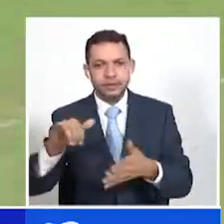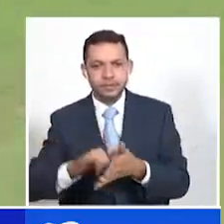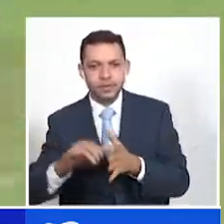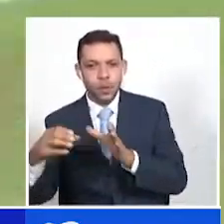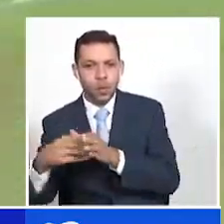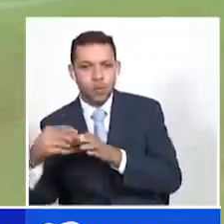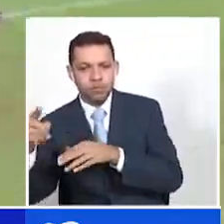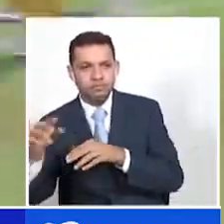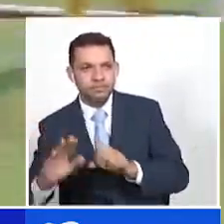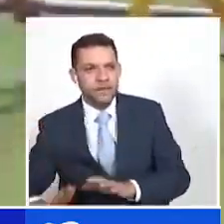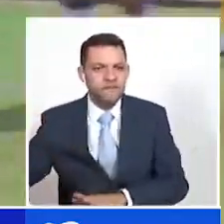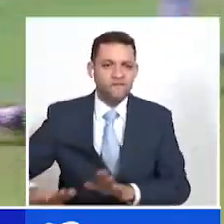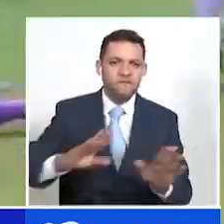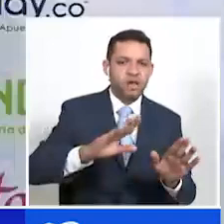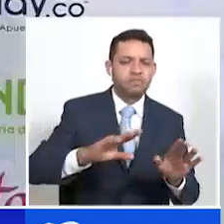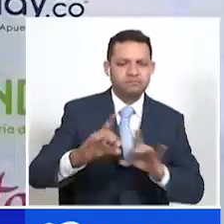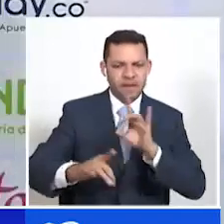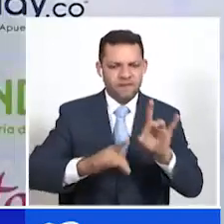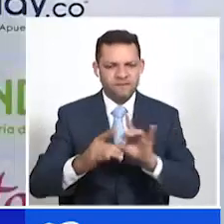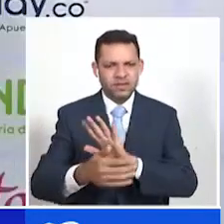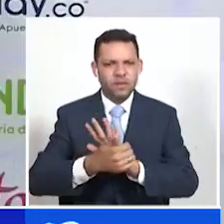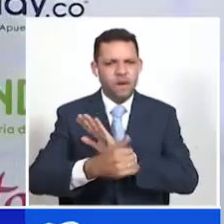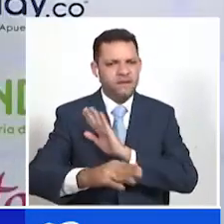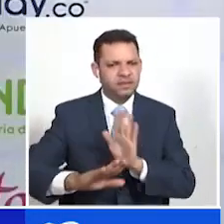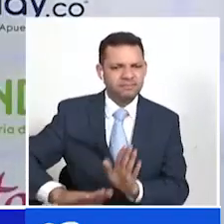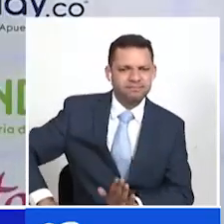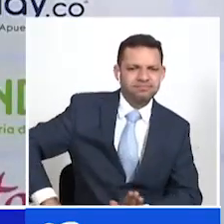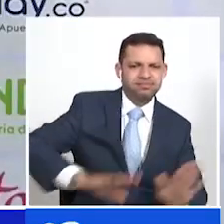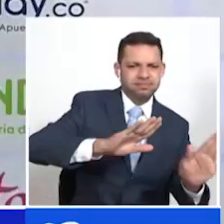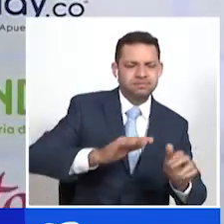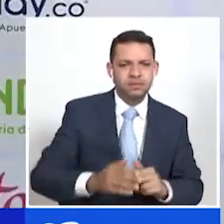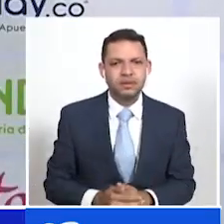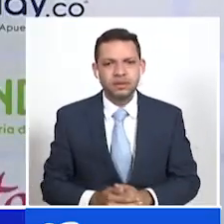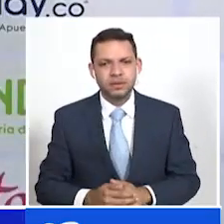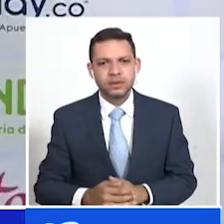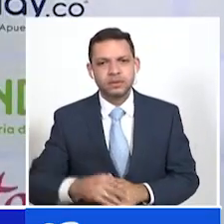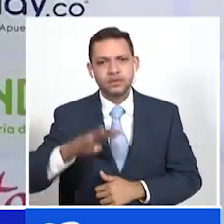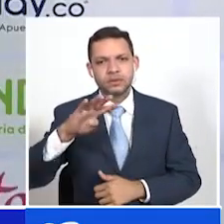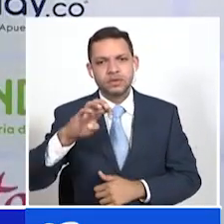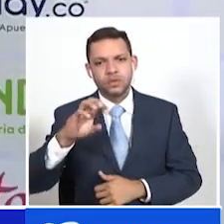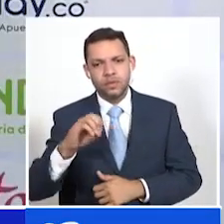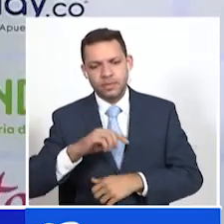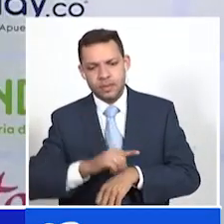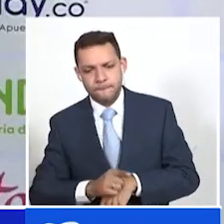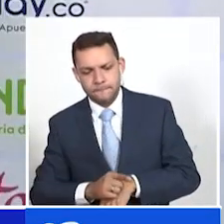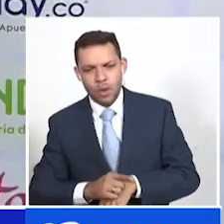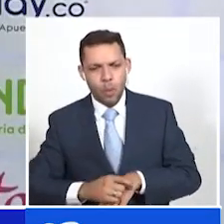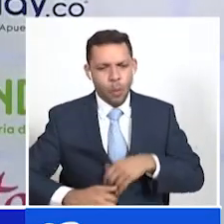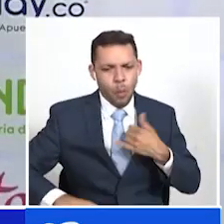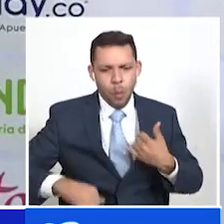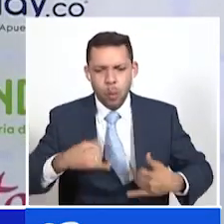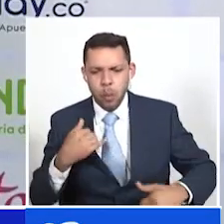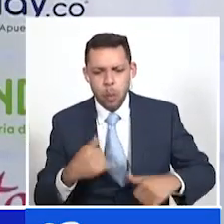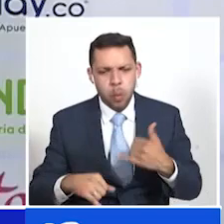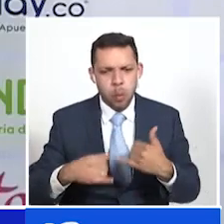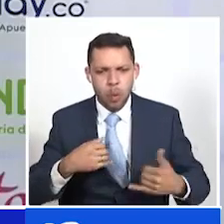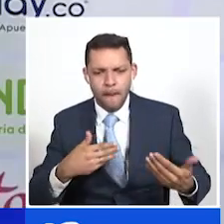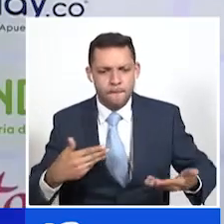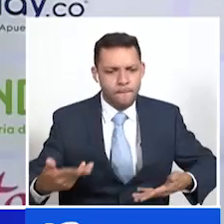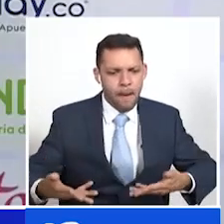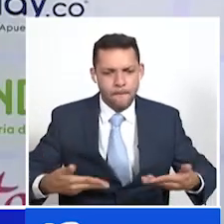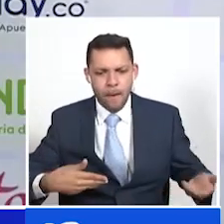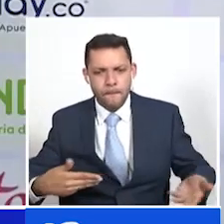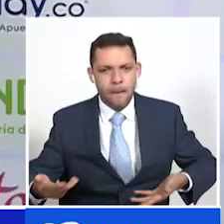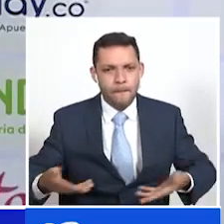Cristian Bonilla, fue figura del compromiso. Hoy creo que durante los 90 minutos el equipo corrió. Cuando no tuvo la pelota estuvo